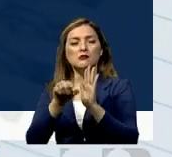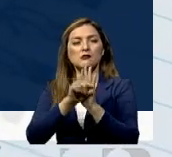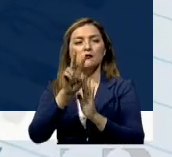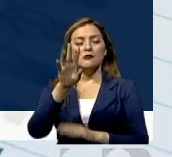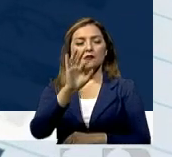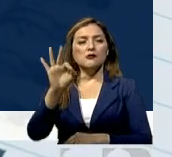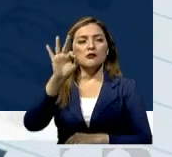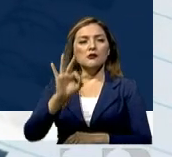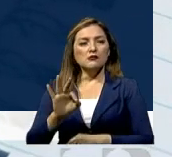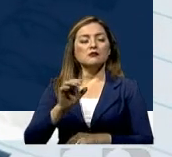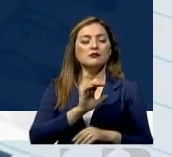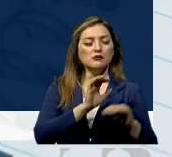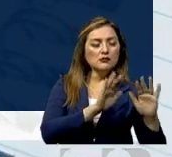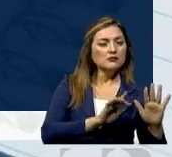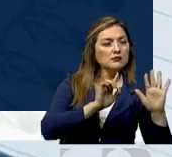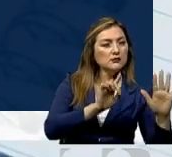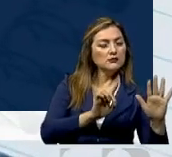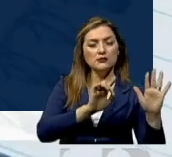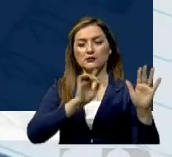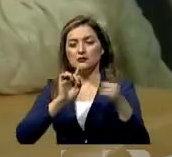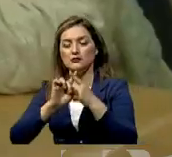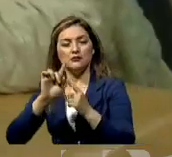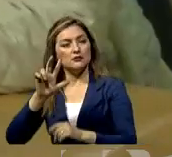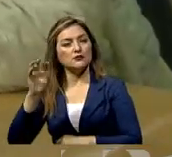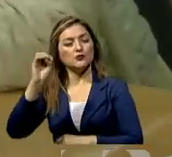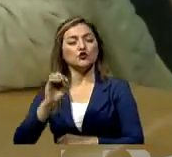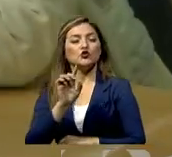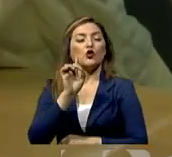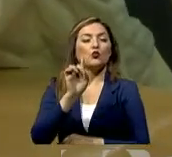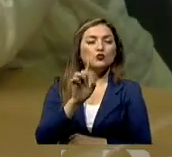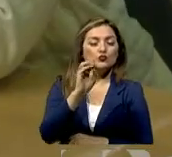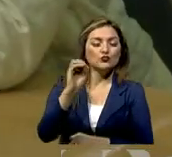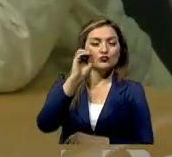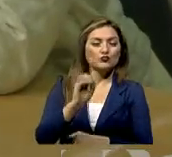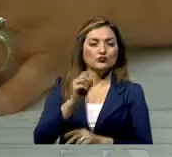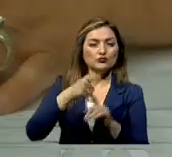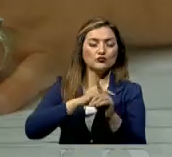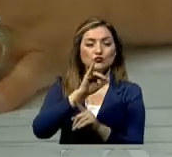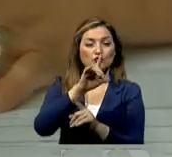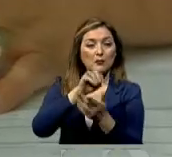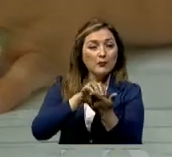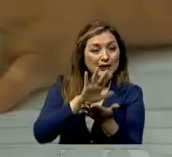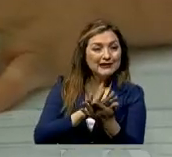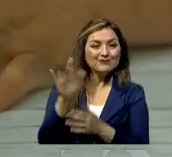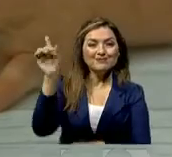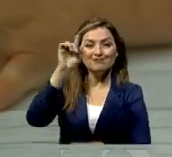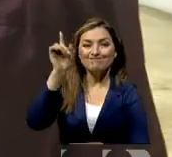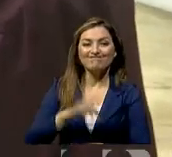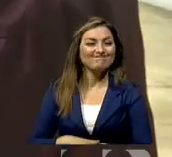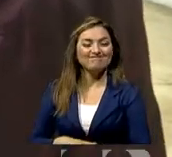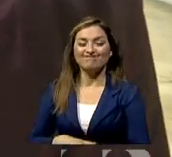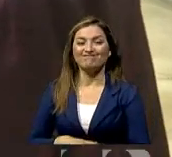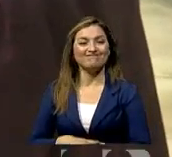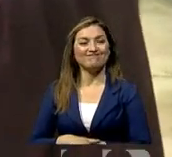que desde el 16 al 30 será del 1 por ciento a partir de julio no se aplicará este beneficio económico y no sólo eso